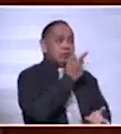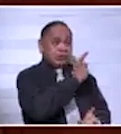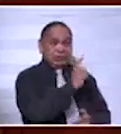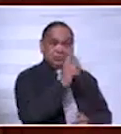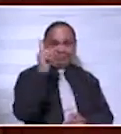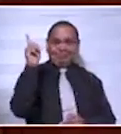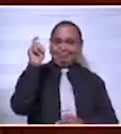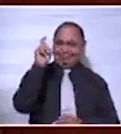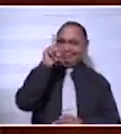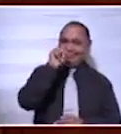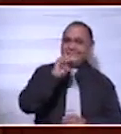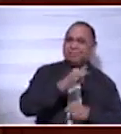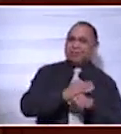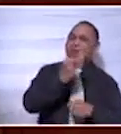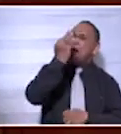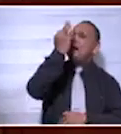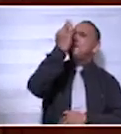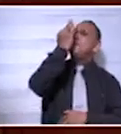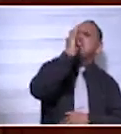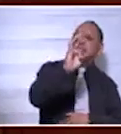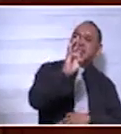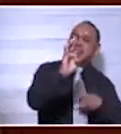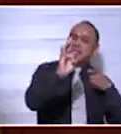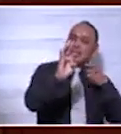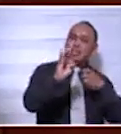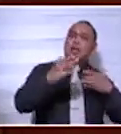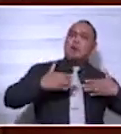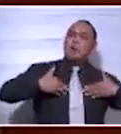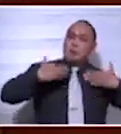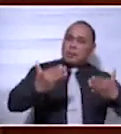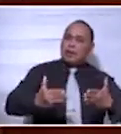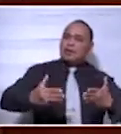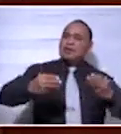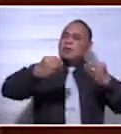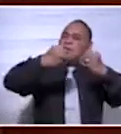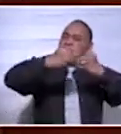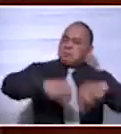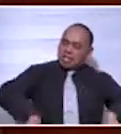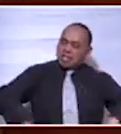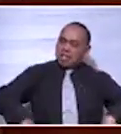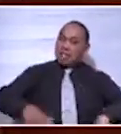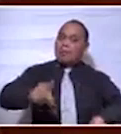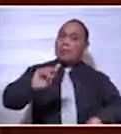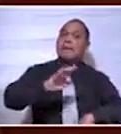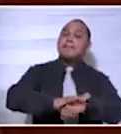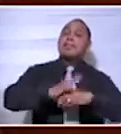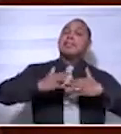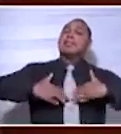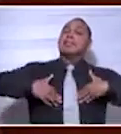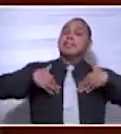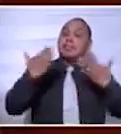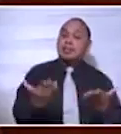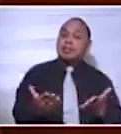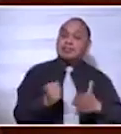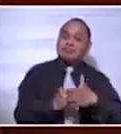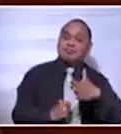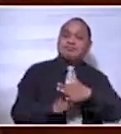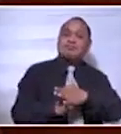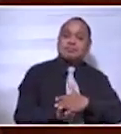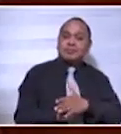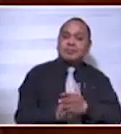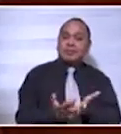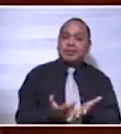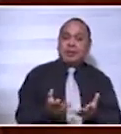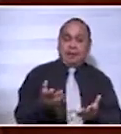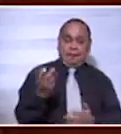porque la traición implica la pérdida de confianza. Y la confianza es una, les digo, no hay argamasa, no hay un material